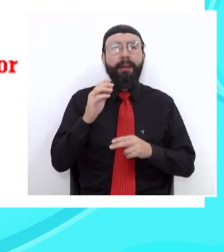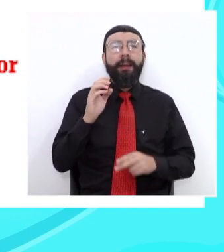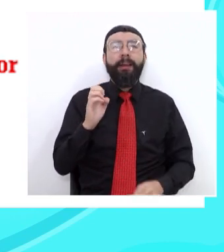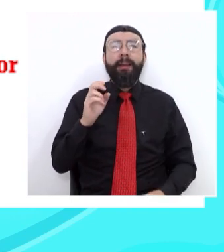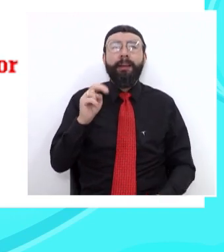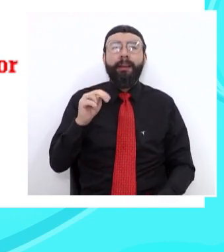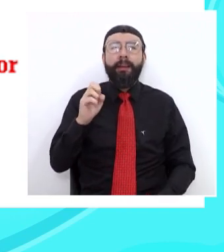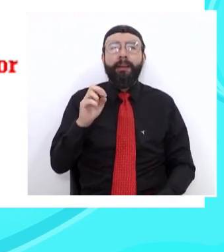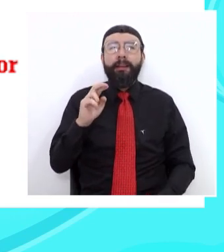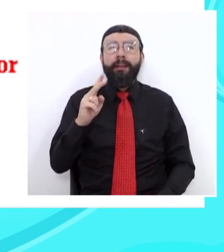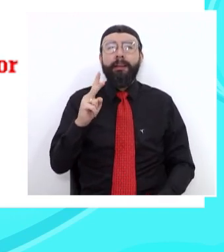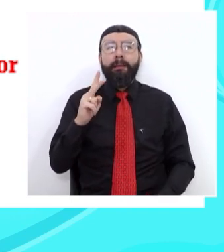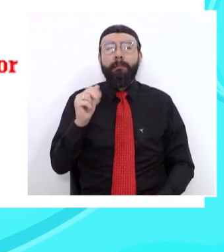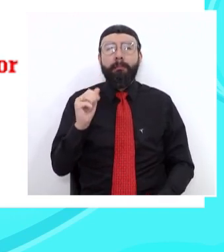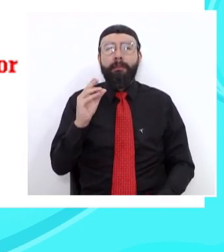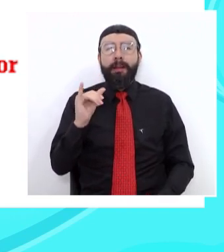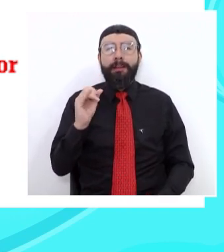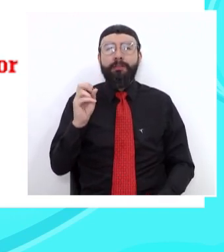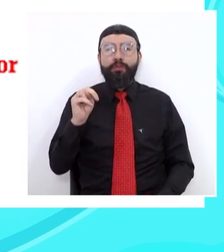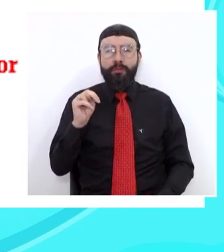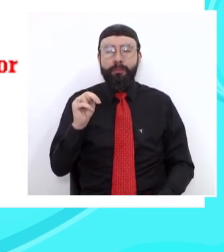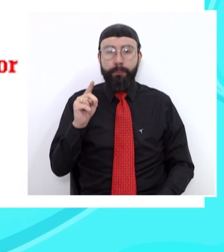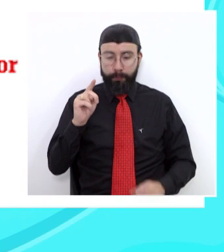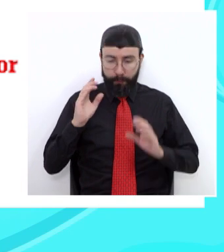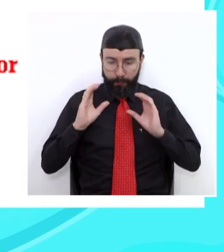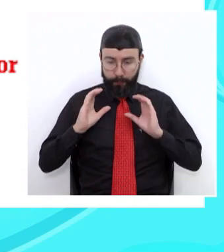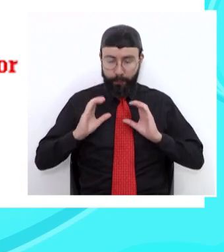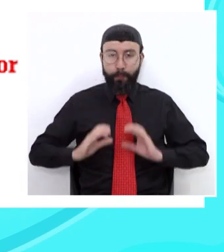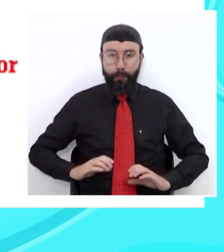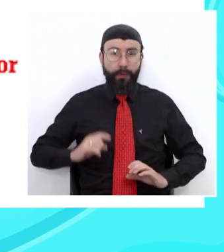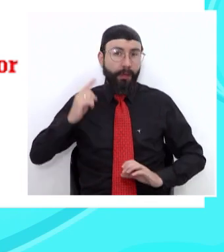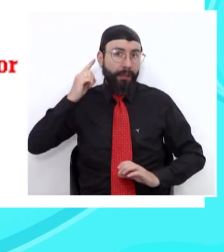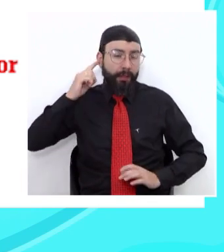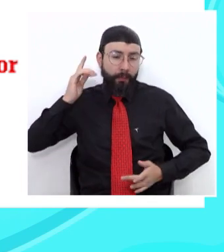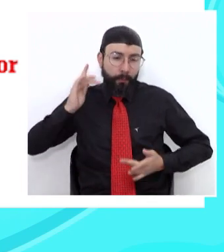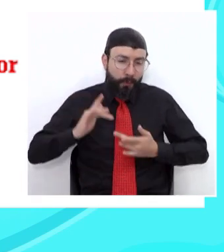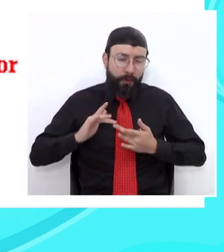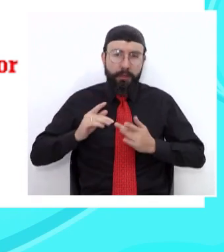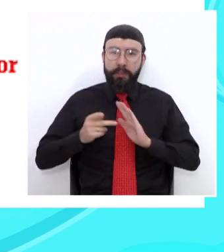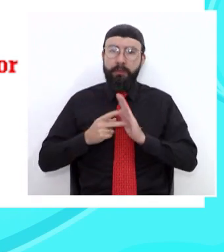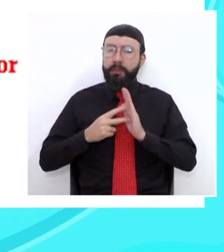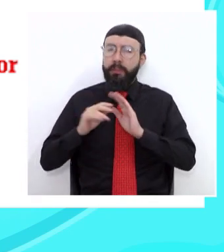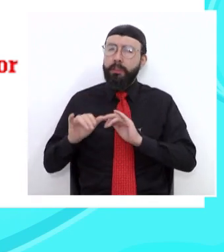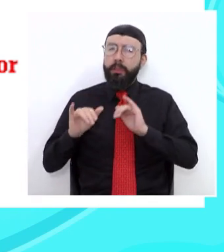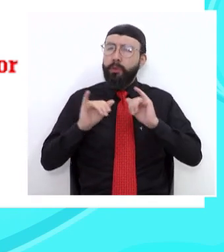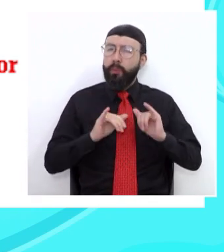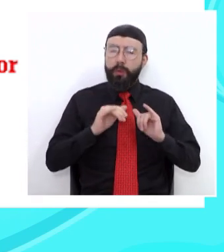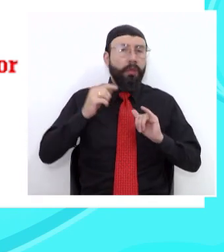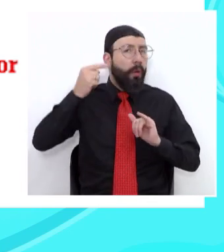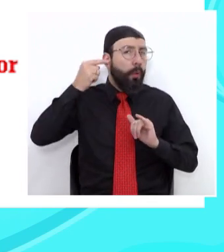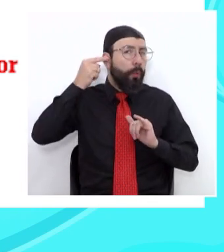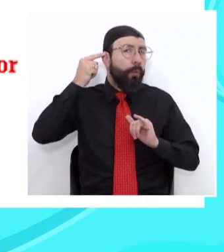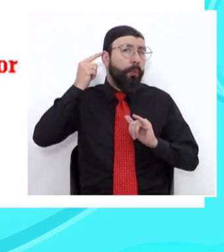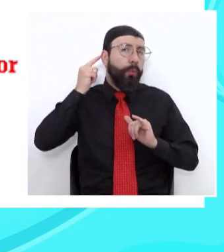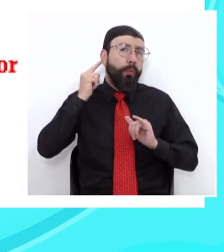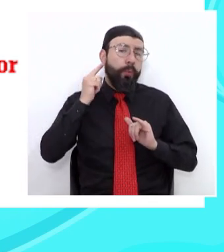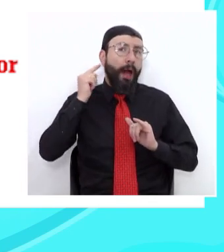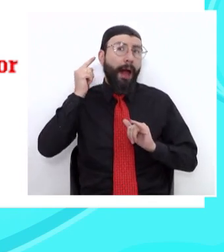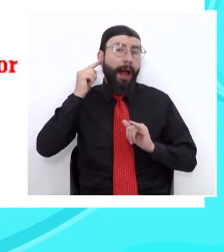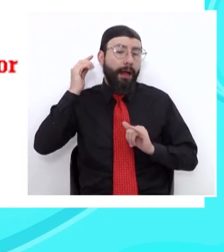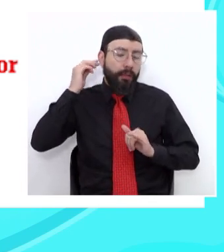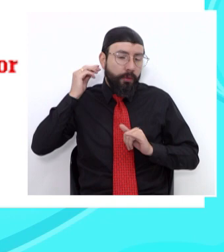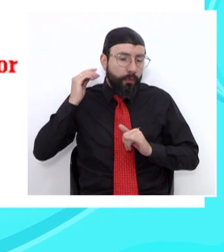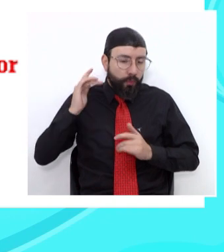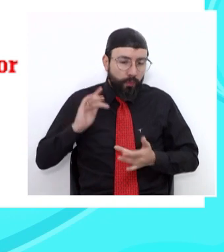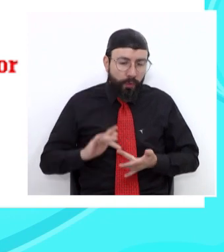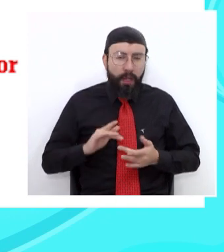y realmente está en todo nuestro cuerpo, es, digamos, que la representación o el lugar donde está la función del nervio. Y podemos